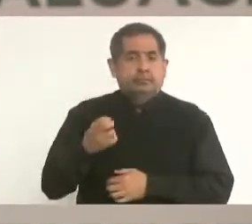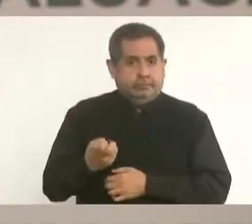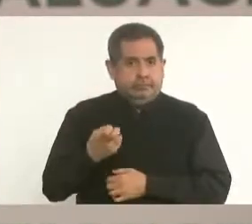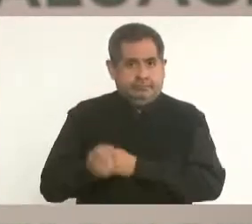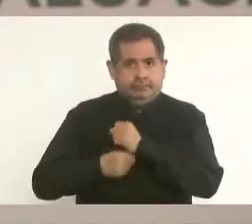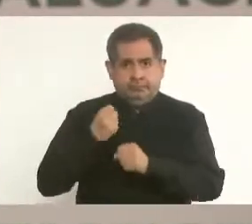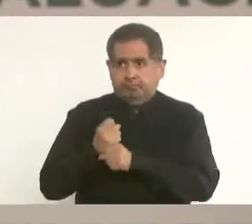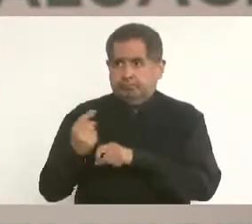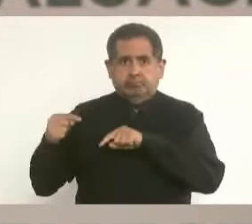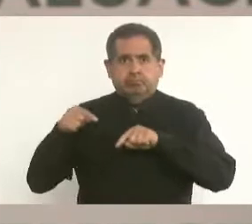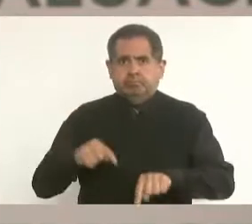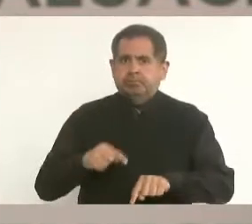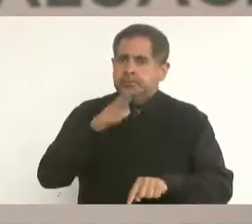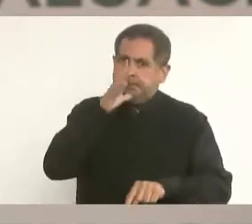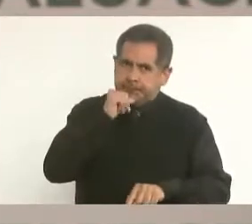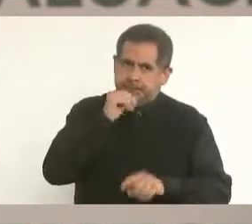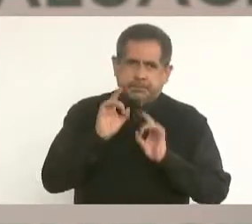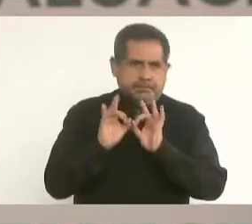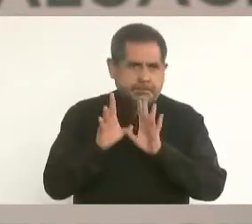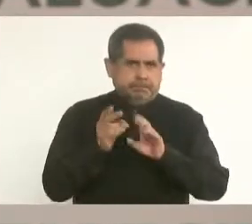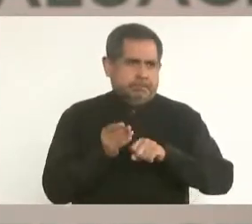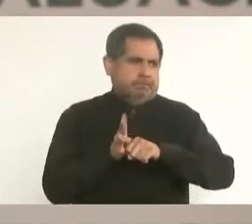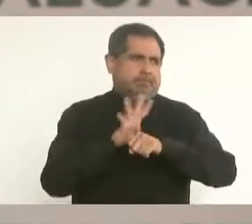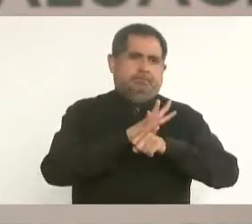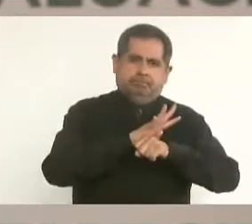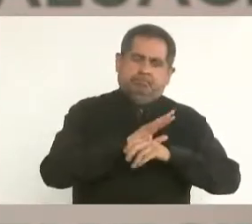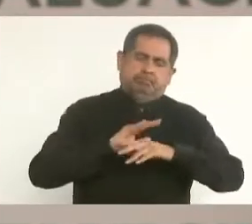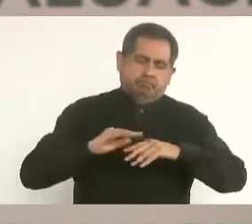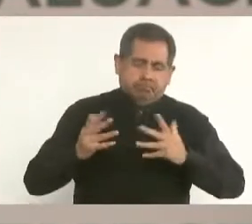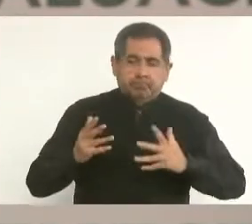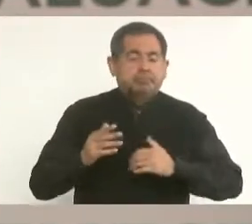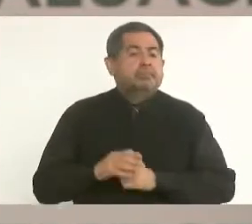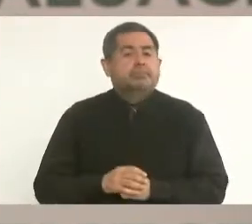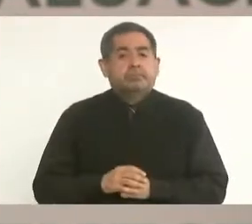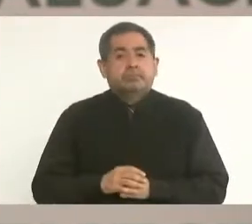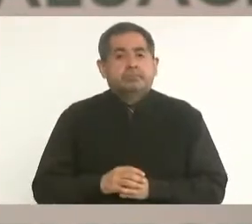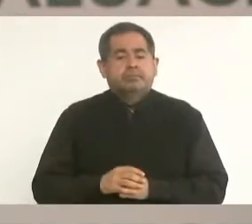año, que se